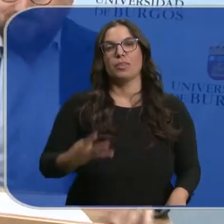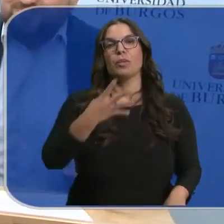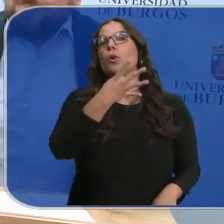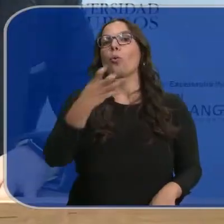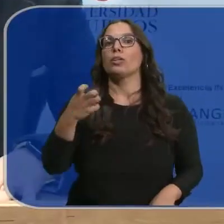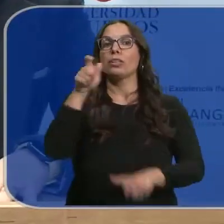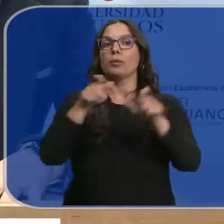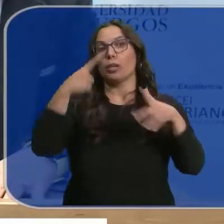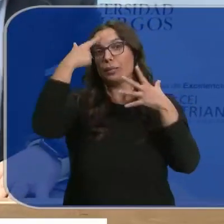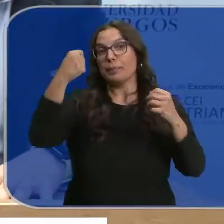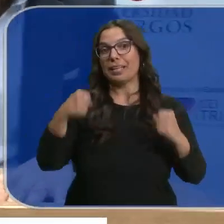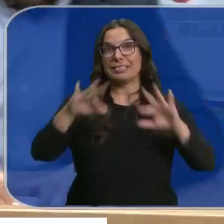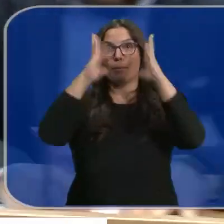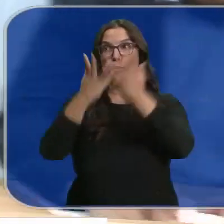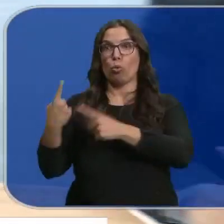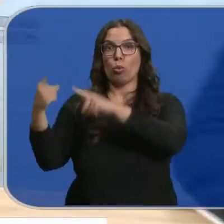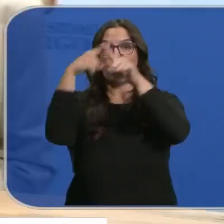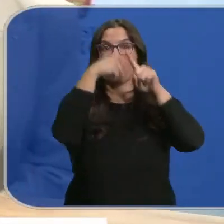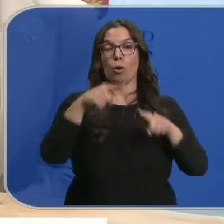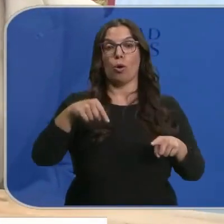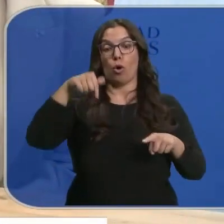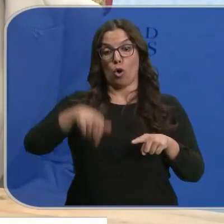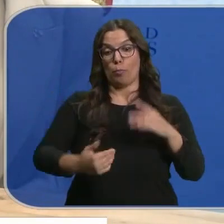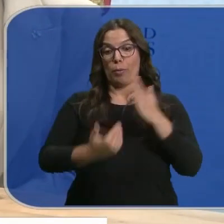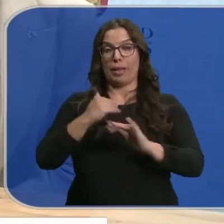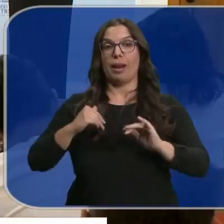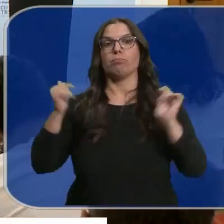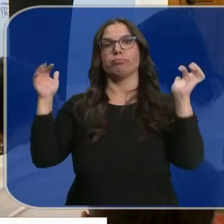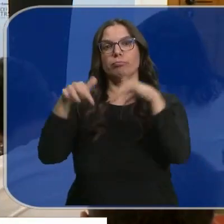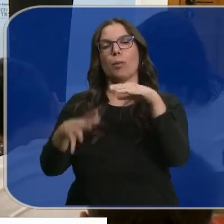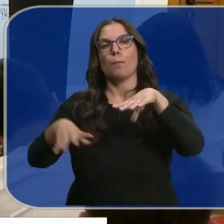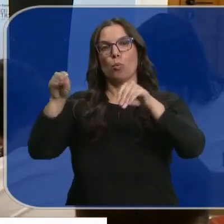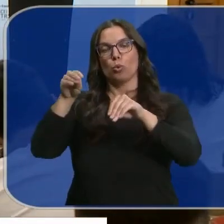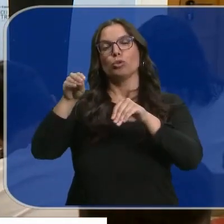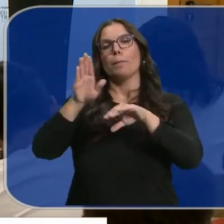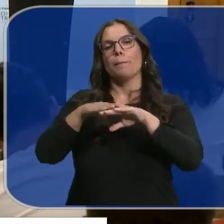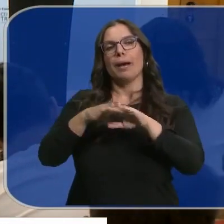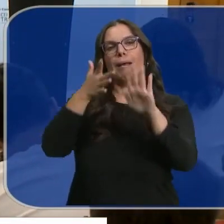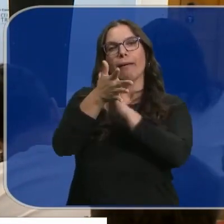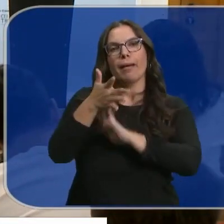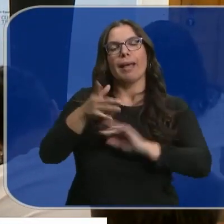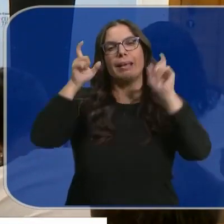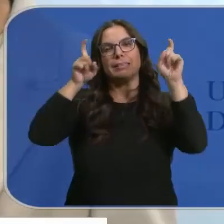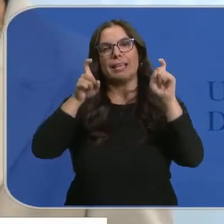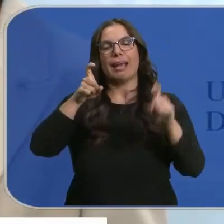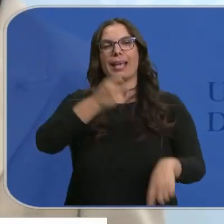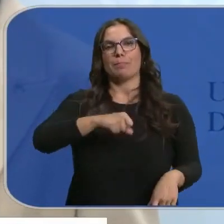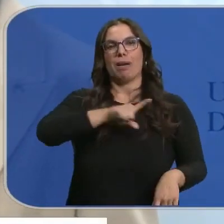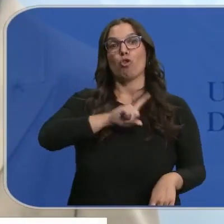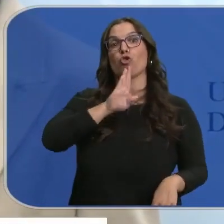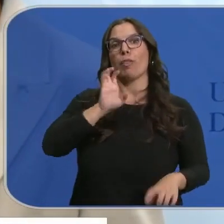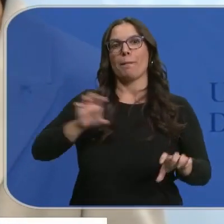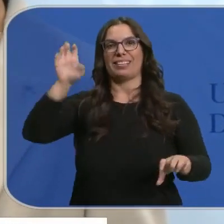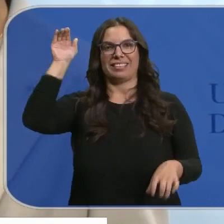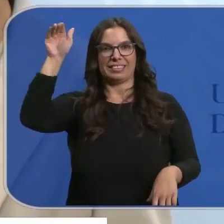400 especialistas de todo el mundo... ...están desde esta mañana en Burgos... ...poniendo en valor la enseñanza del español en el